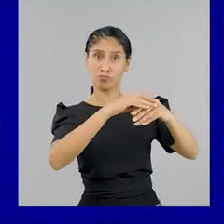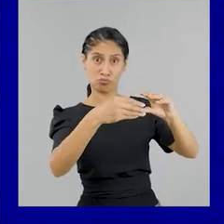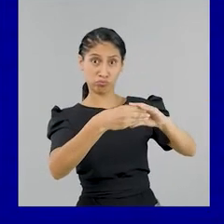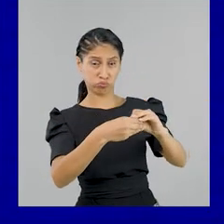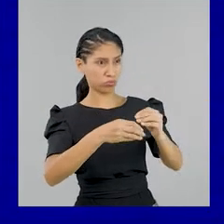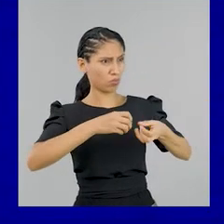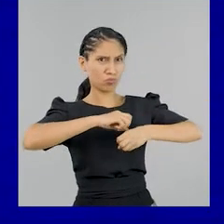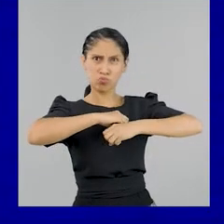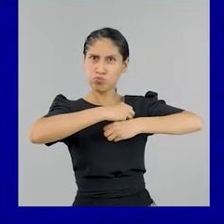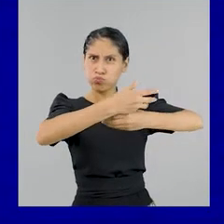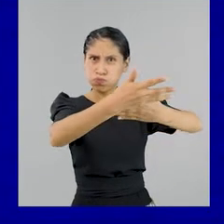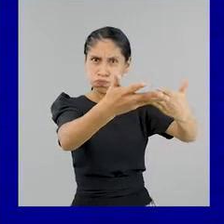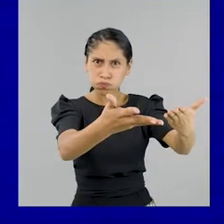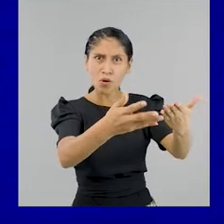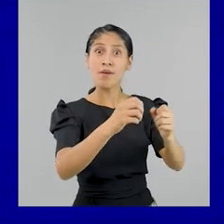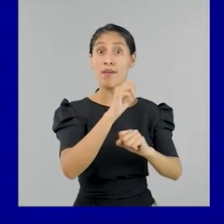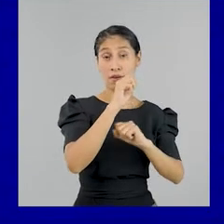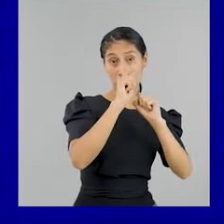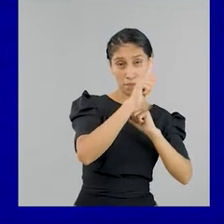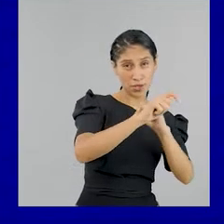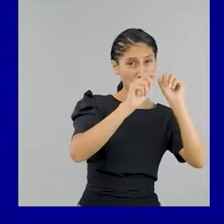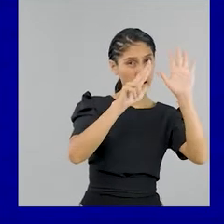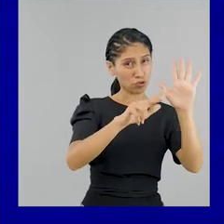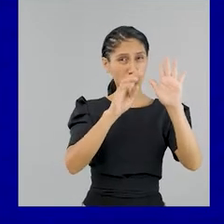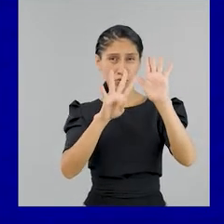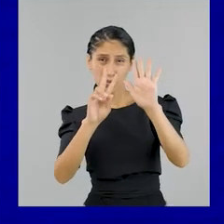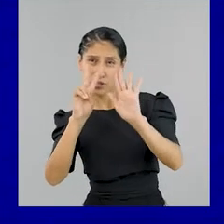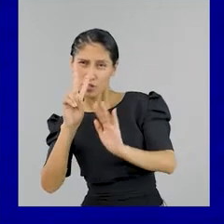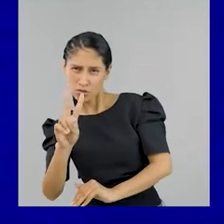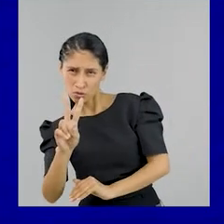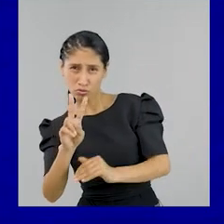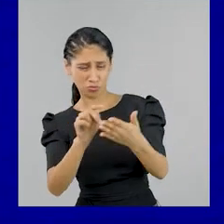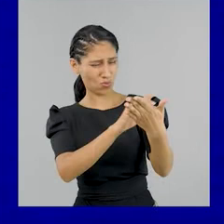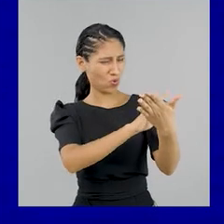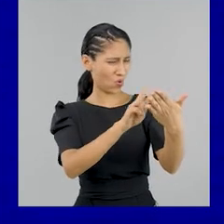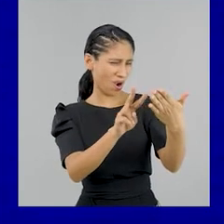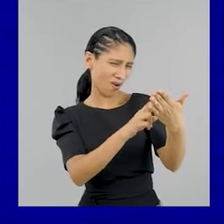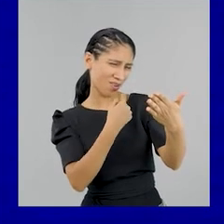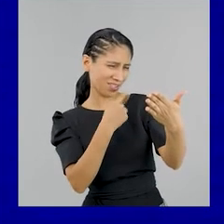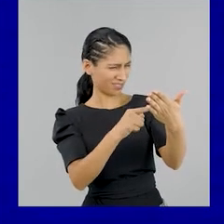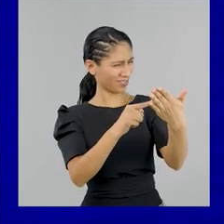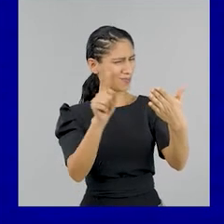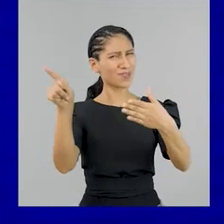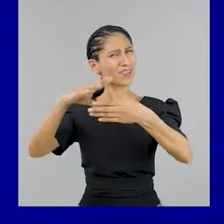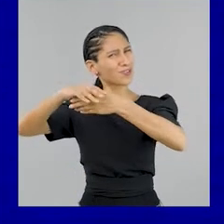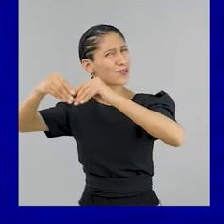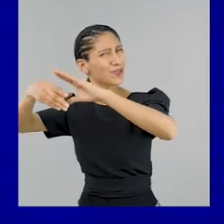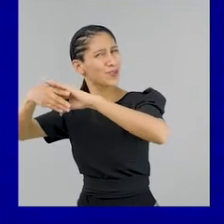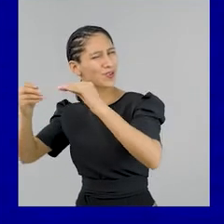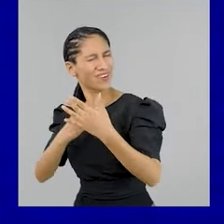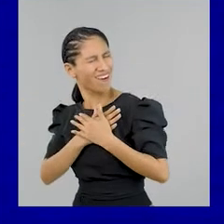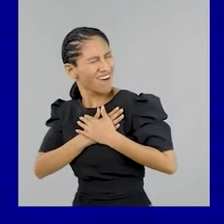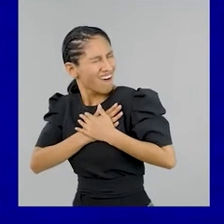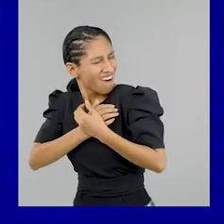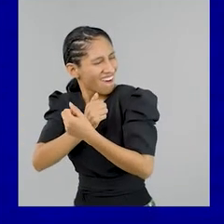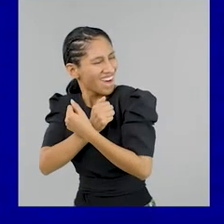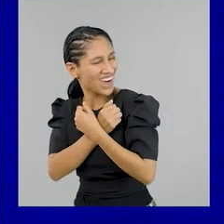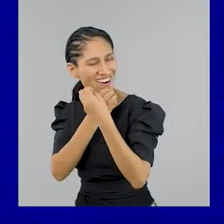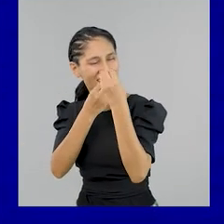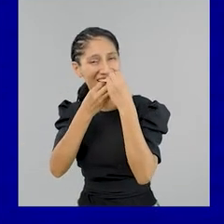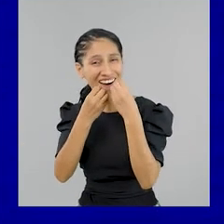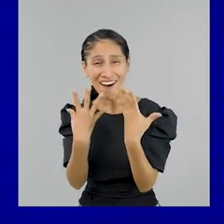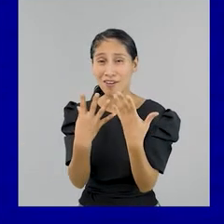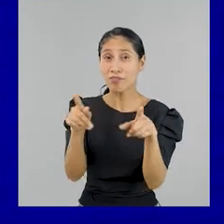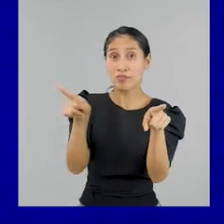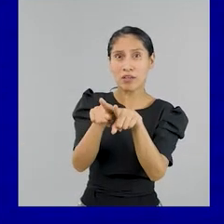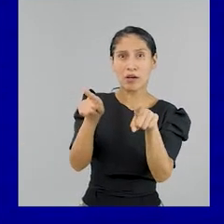en 1892. Es un melodrama conmovedor de amor y traición, lleno de simpatía por la